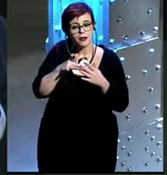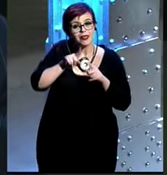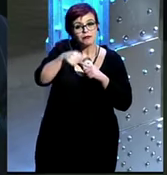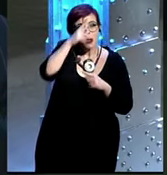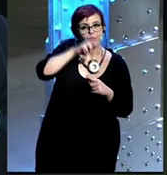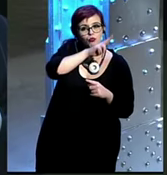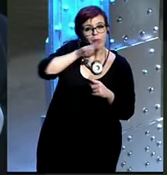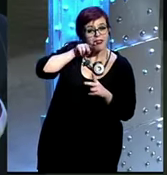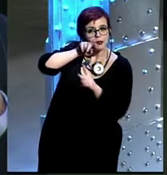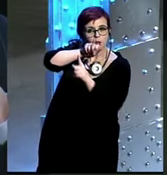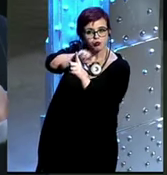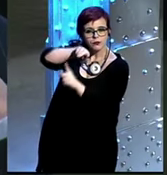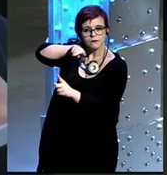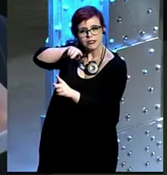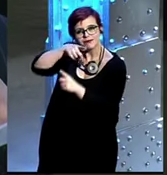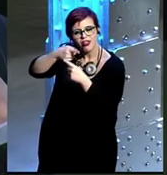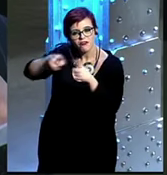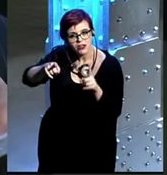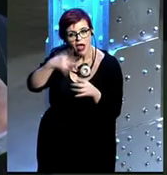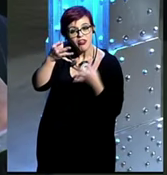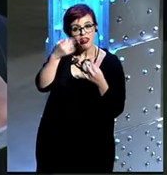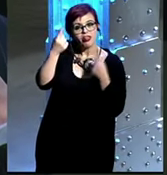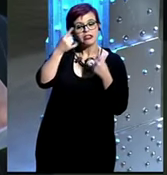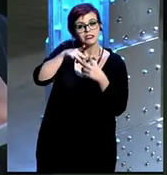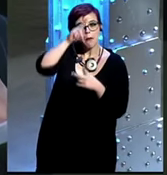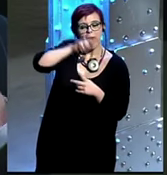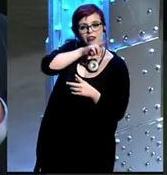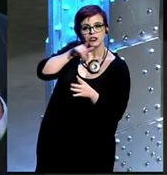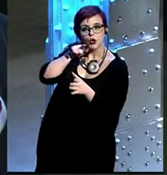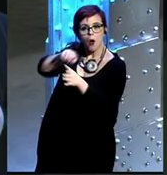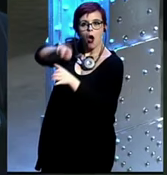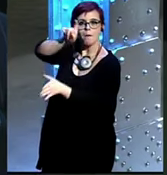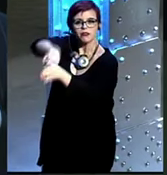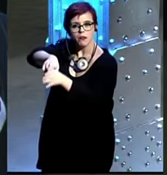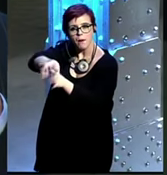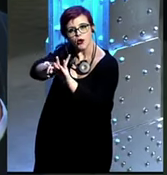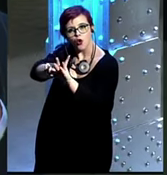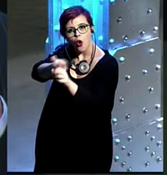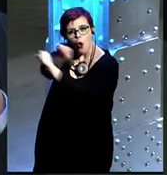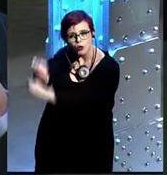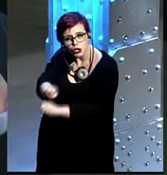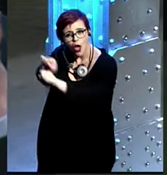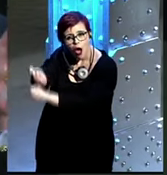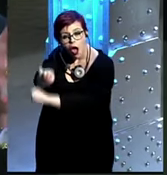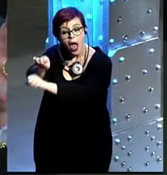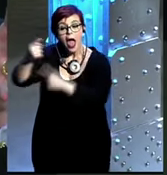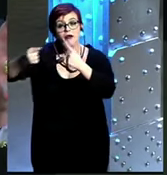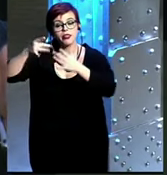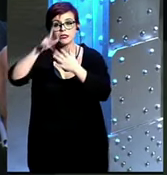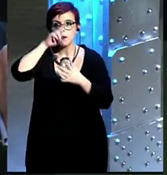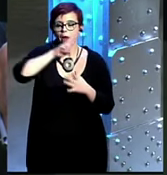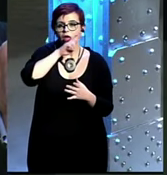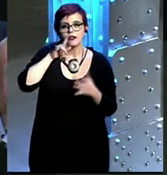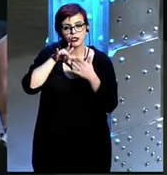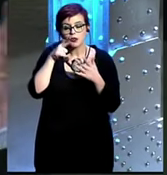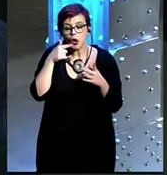es rara, así que a menudo los padres se quieren implicar en esta especie de estrategia de protección. A menudo los padres realizan